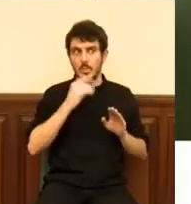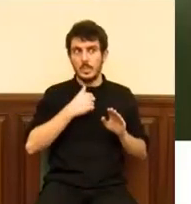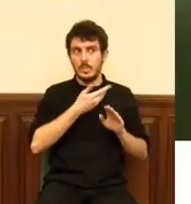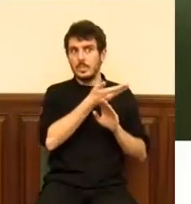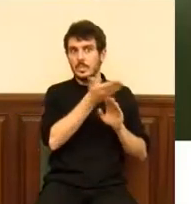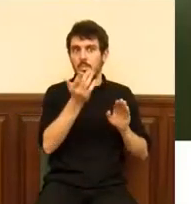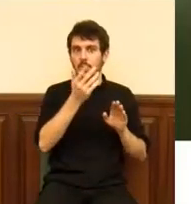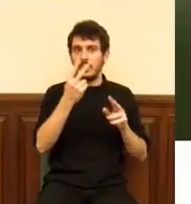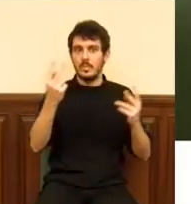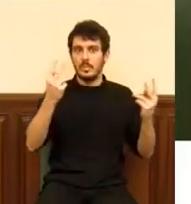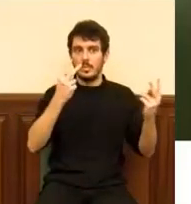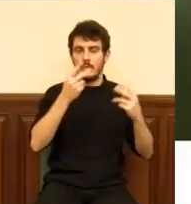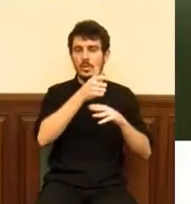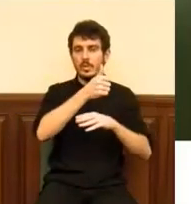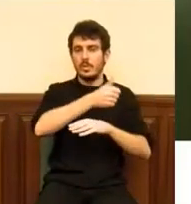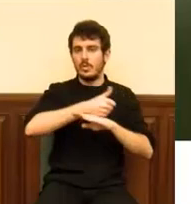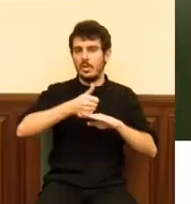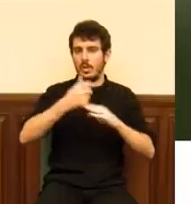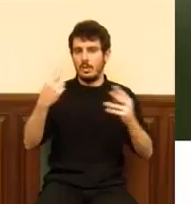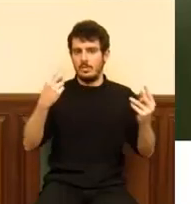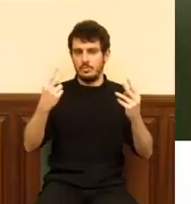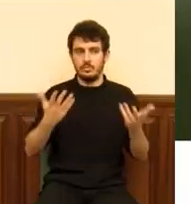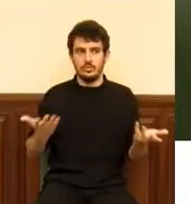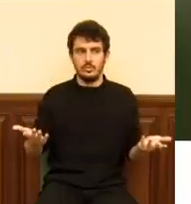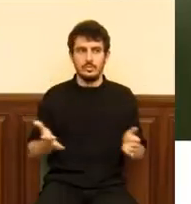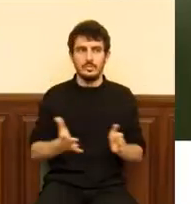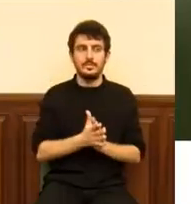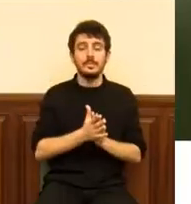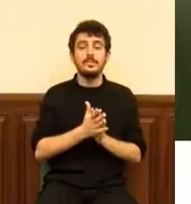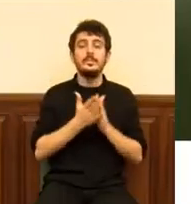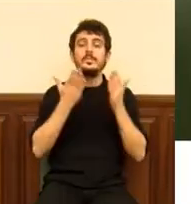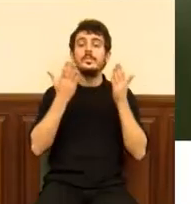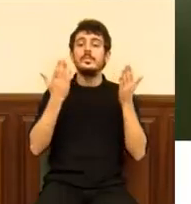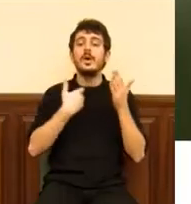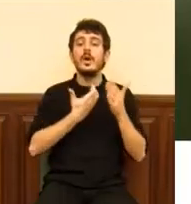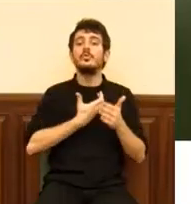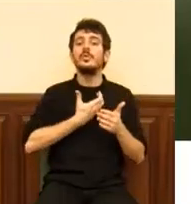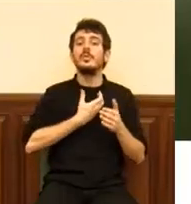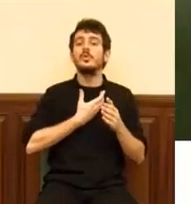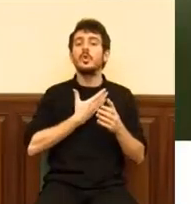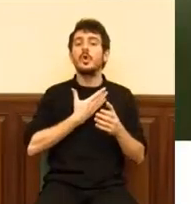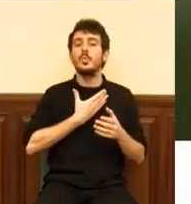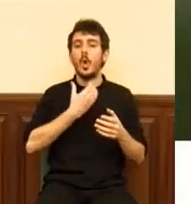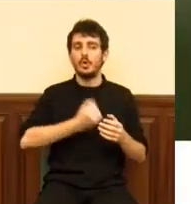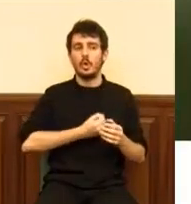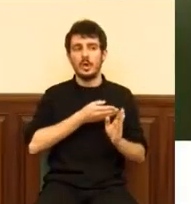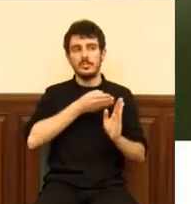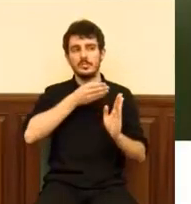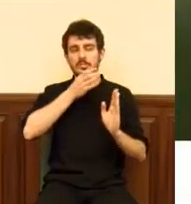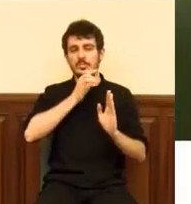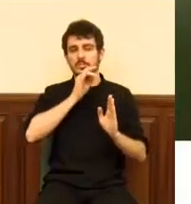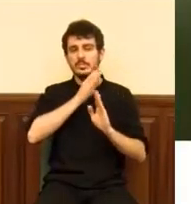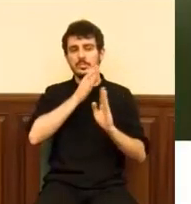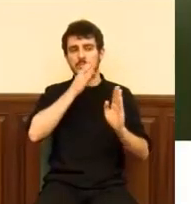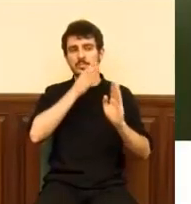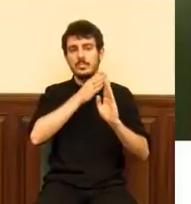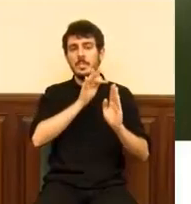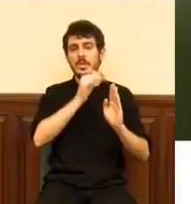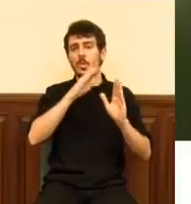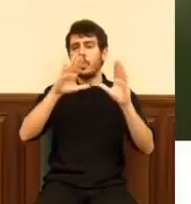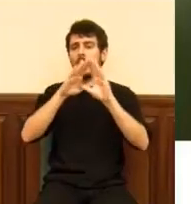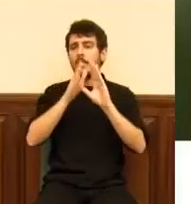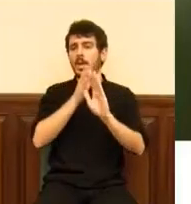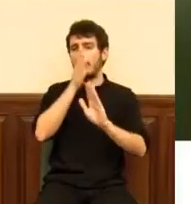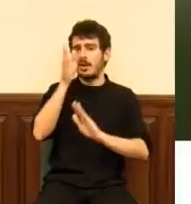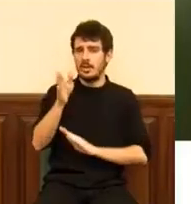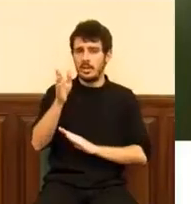ciudadanía. Entonces, bueno, pues se dirigen al Ayuntamiento de Móstoles, se dirigen a la Comunidad de Madrid y